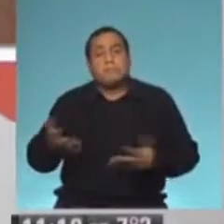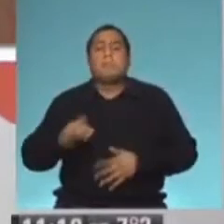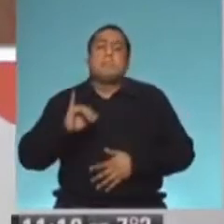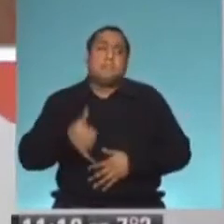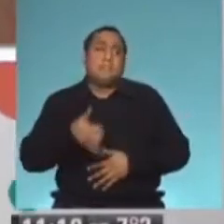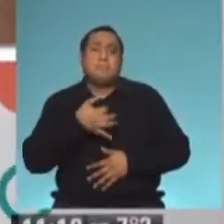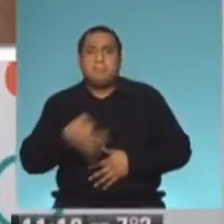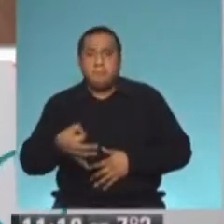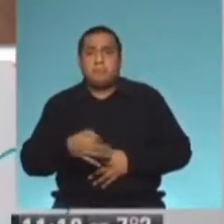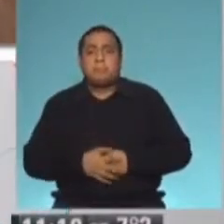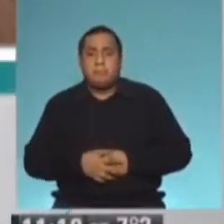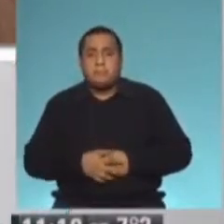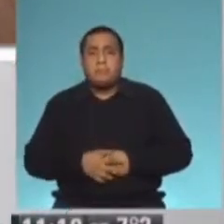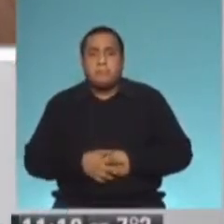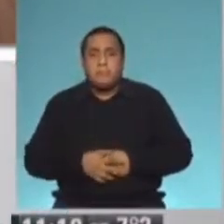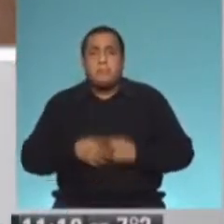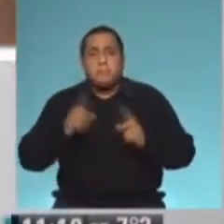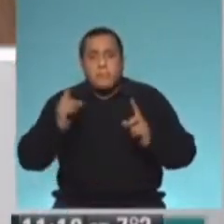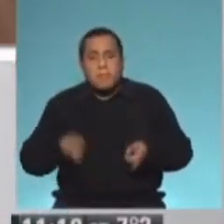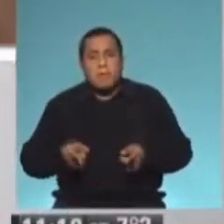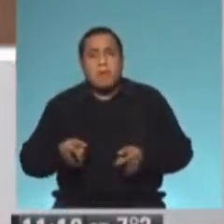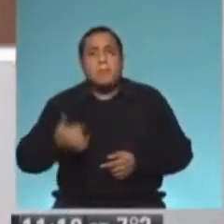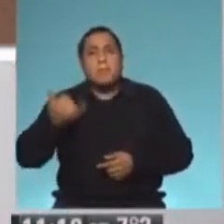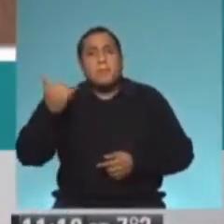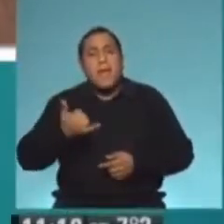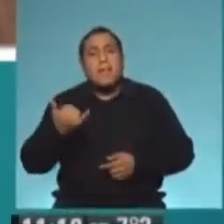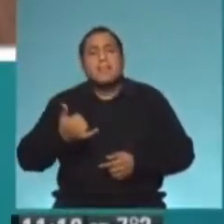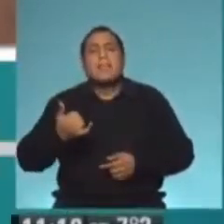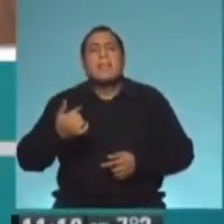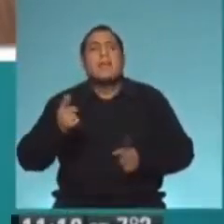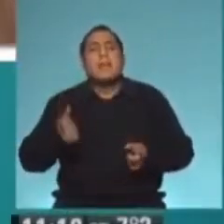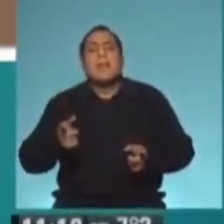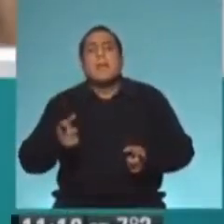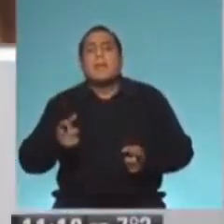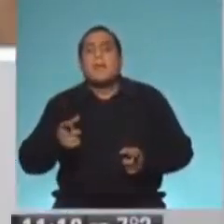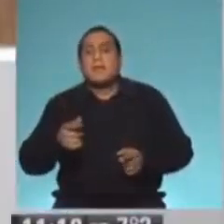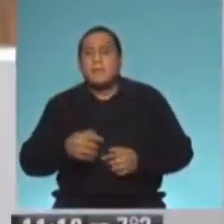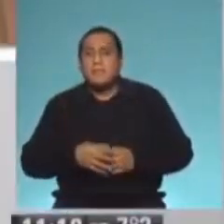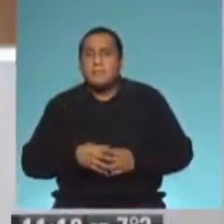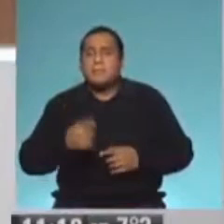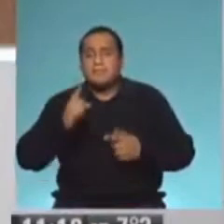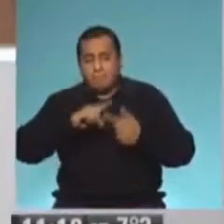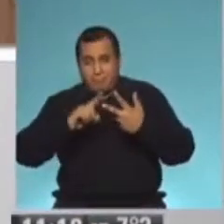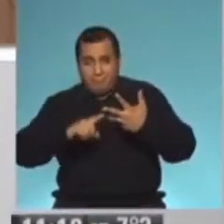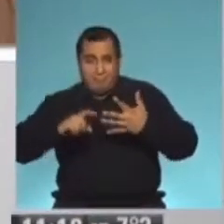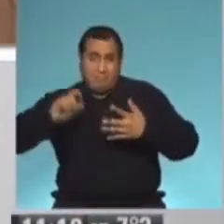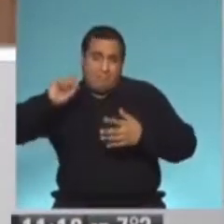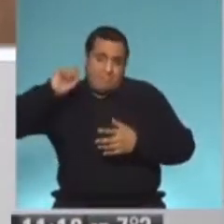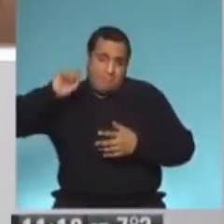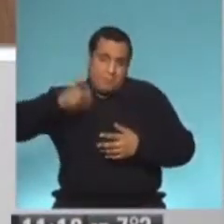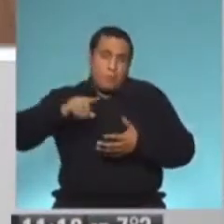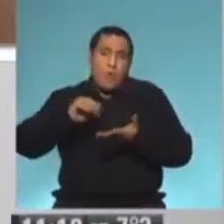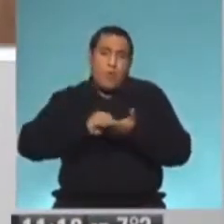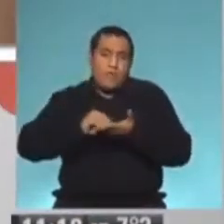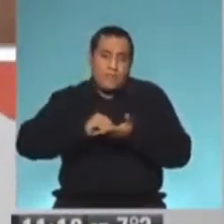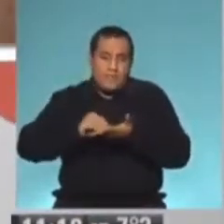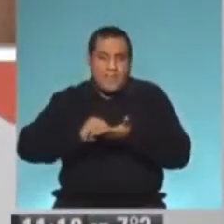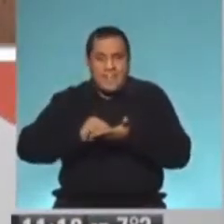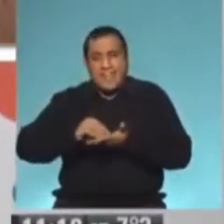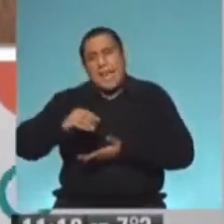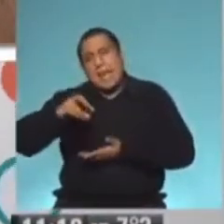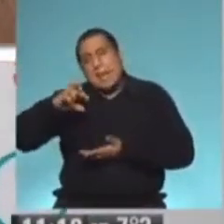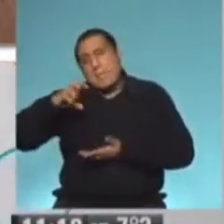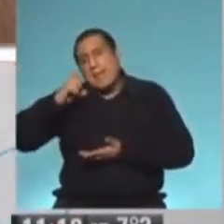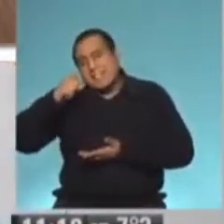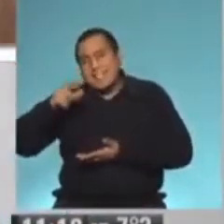Exactamente, exactamente. Y también hay muchas instancias de articulación. Una de las características que tiene la oficina con esto de jerarquizar la